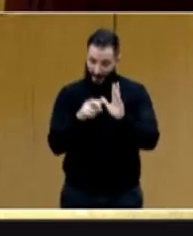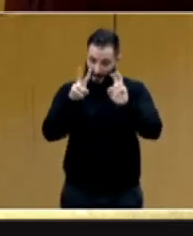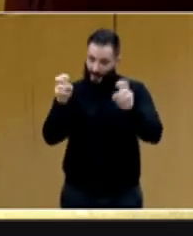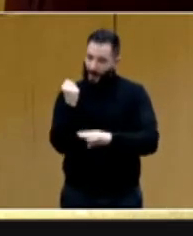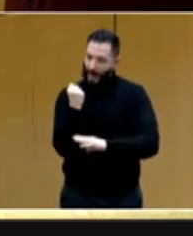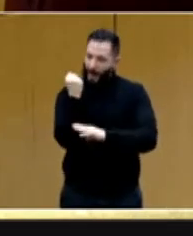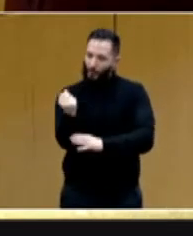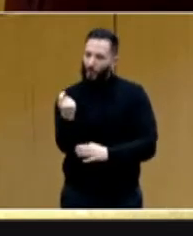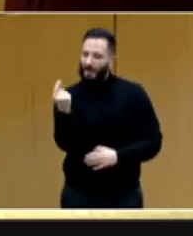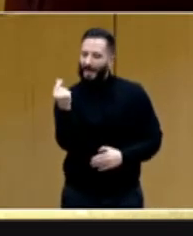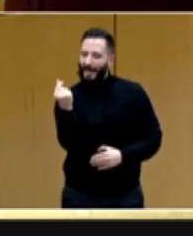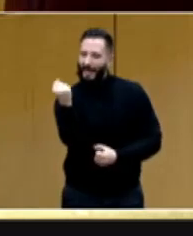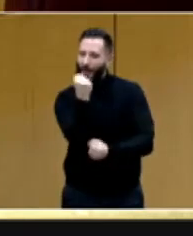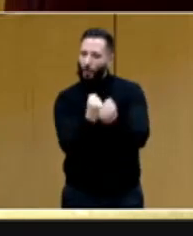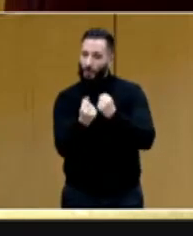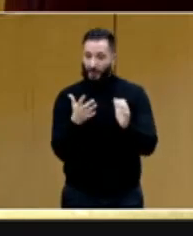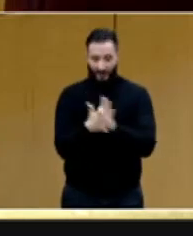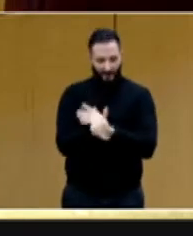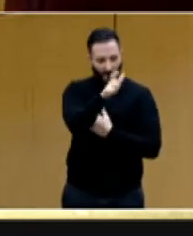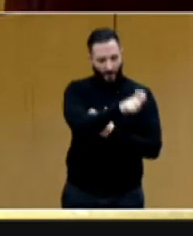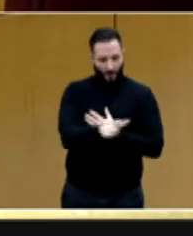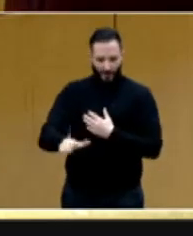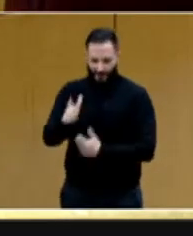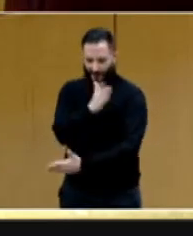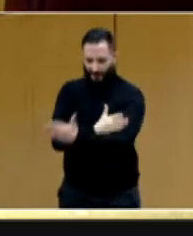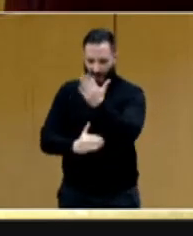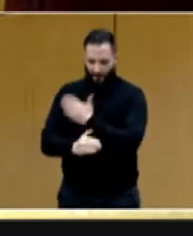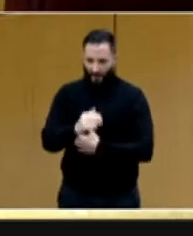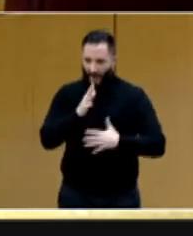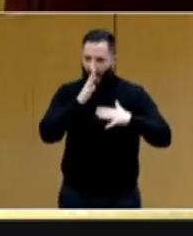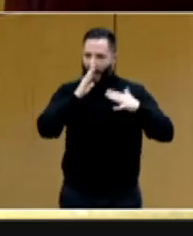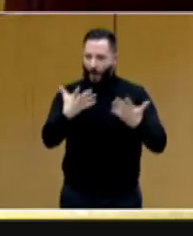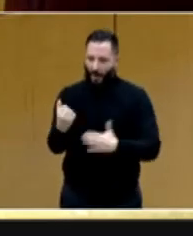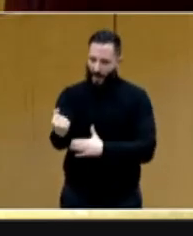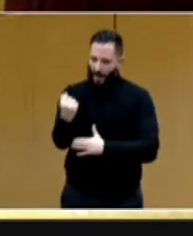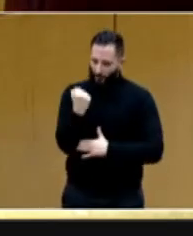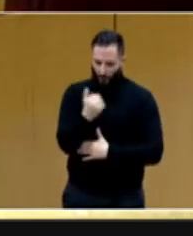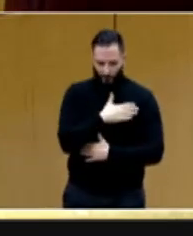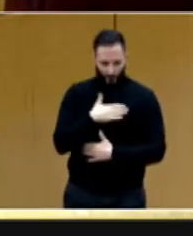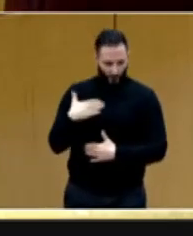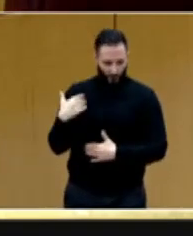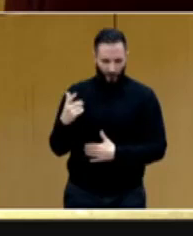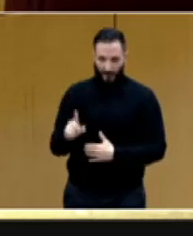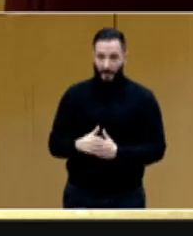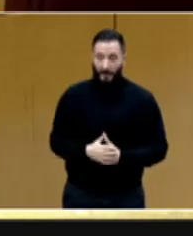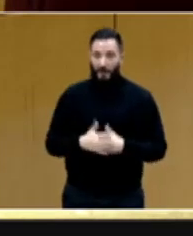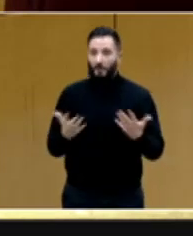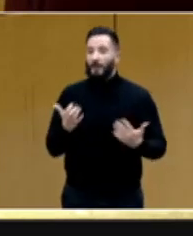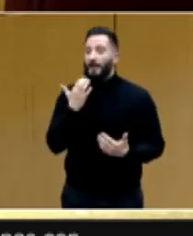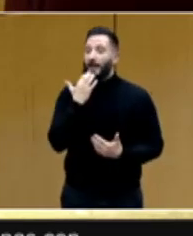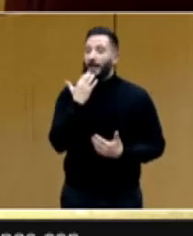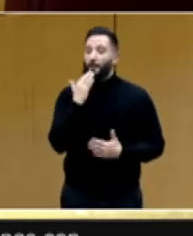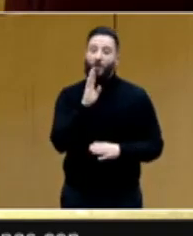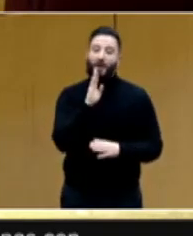o sea las personas con discapacidad ahora requieren apoyos en el ejemplo de Daniel